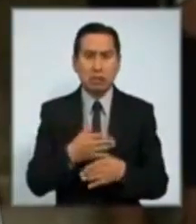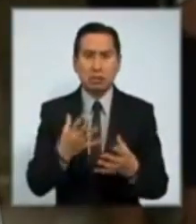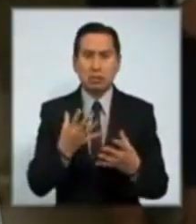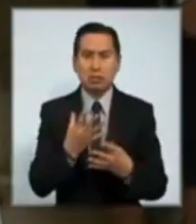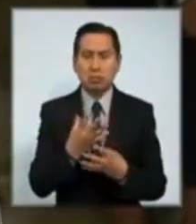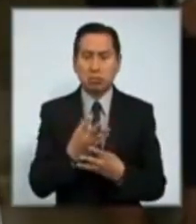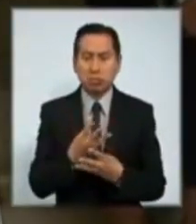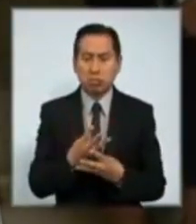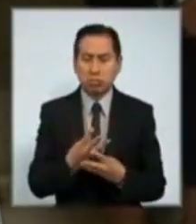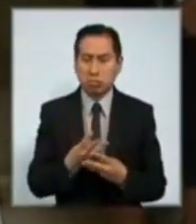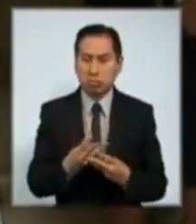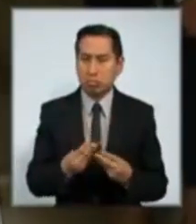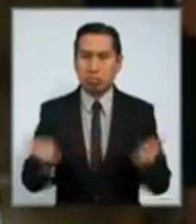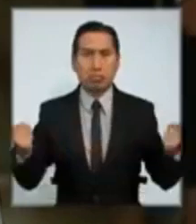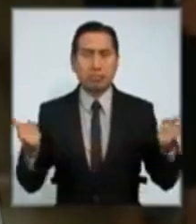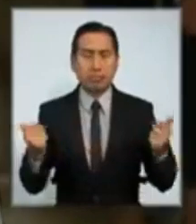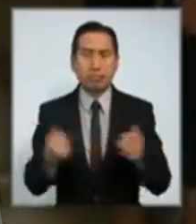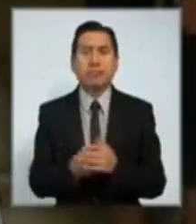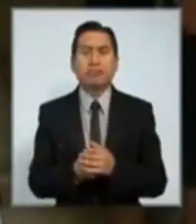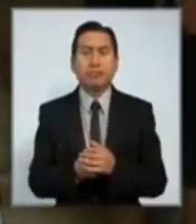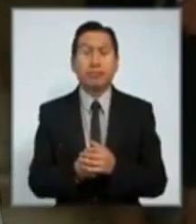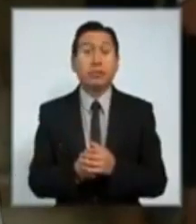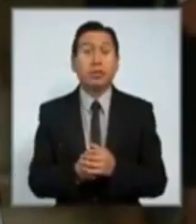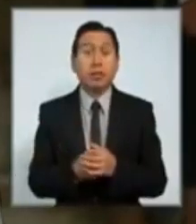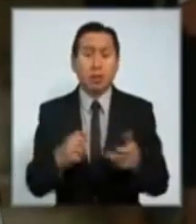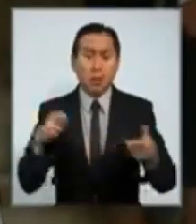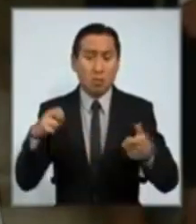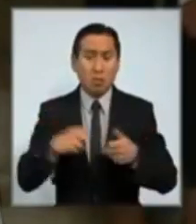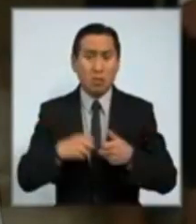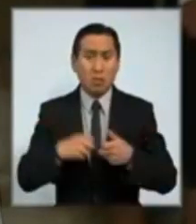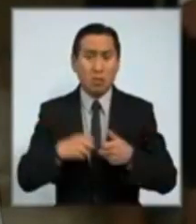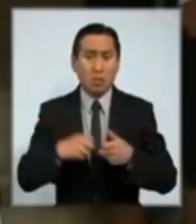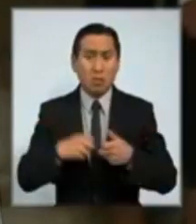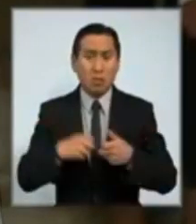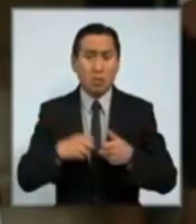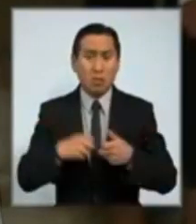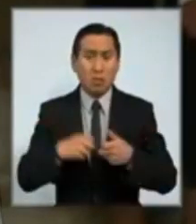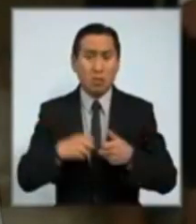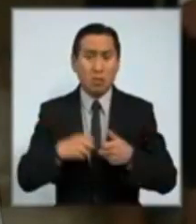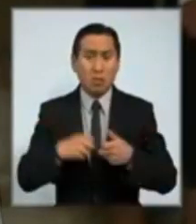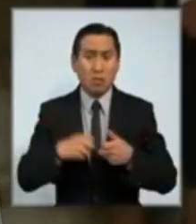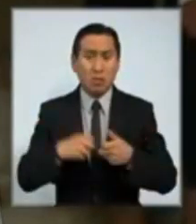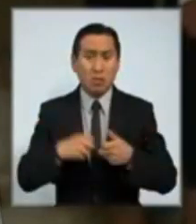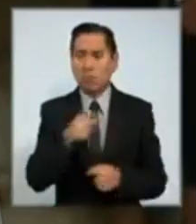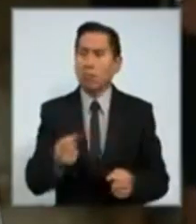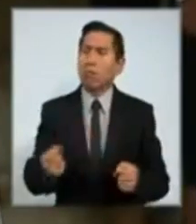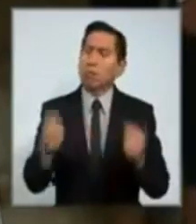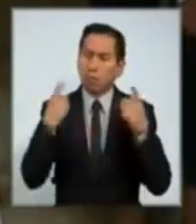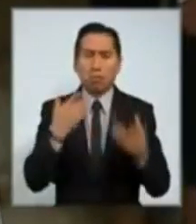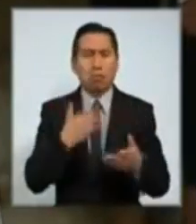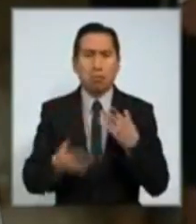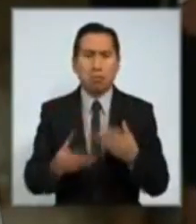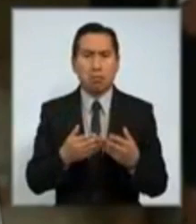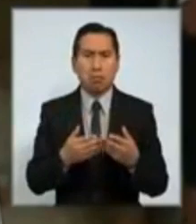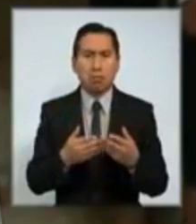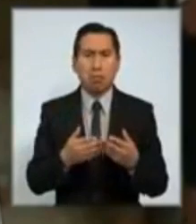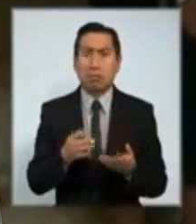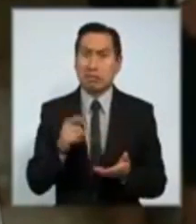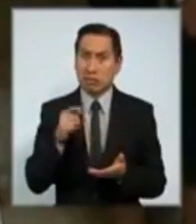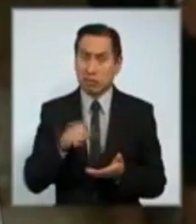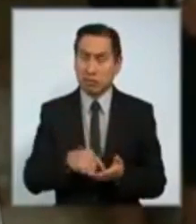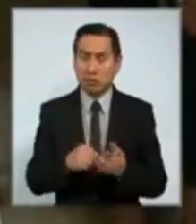desapareciendo. El gran problema vendrá si no cumplimos esta cuarentena.